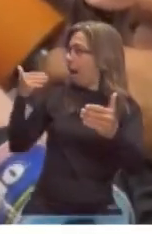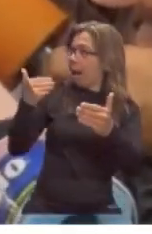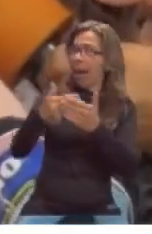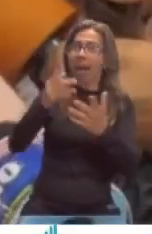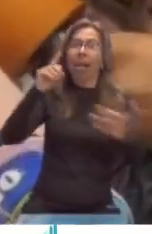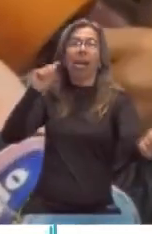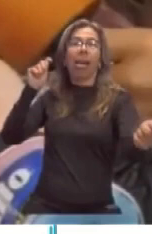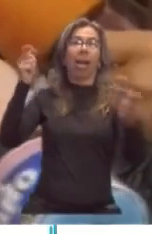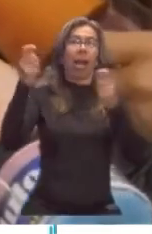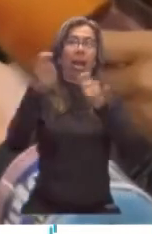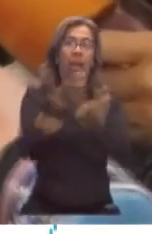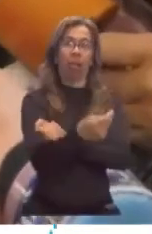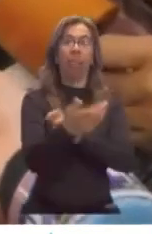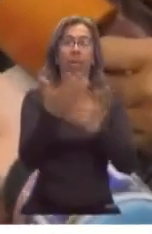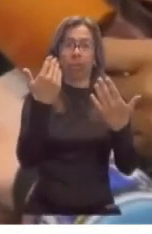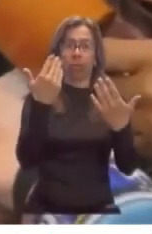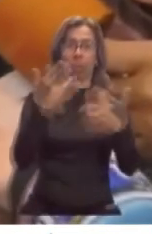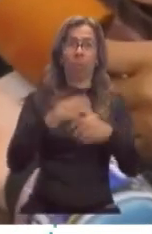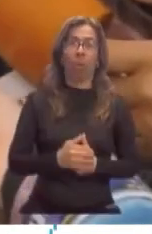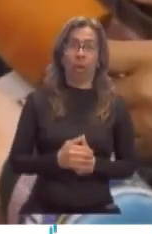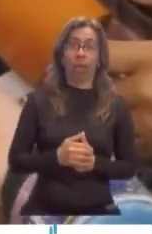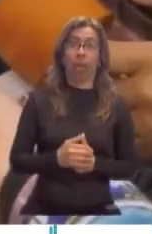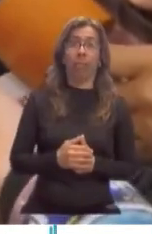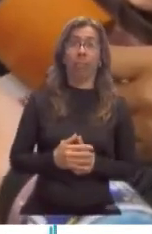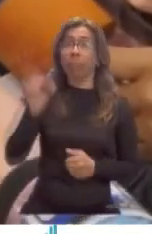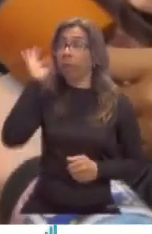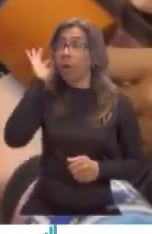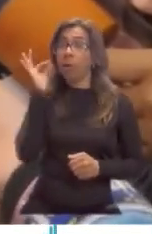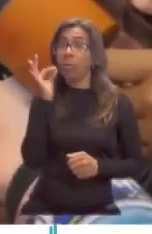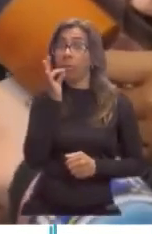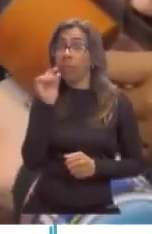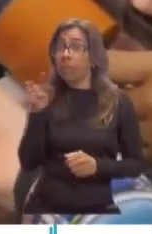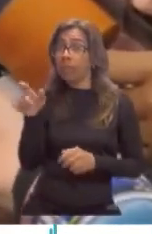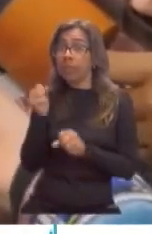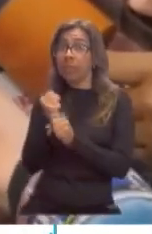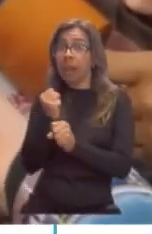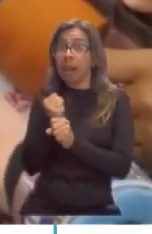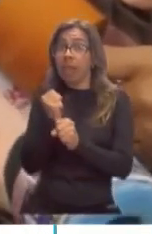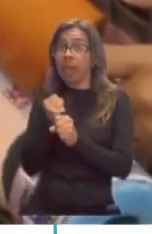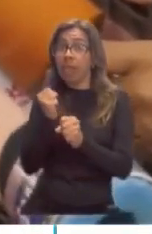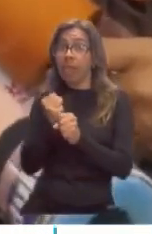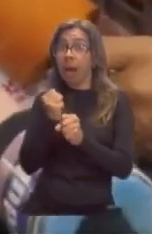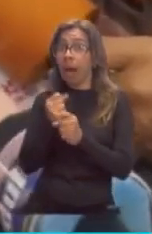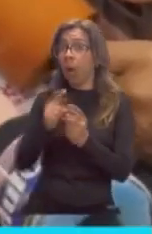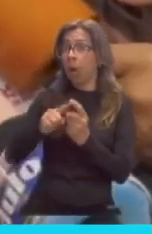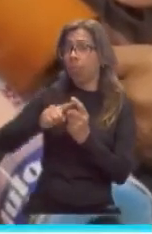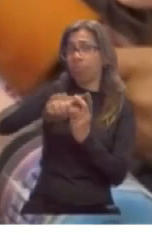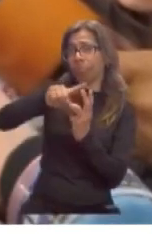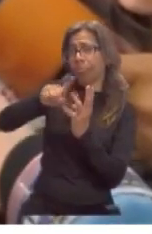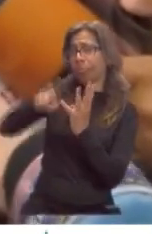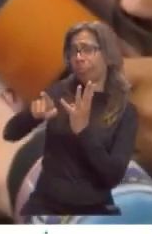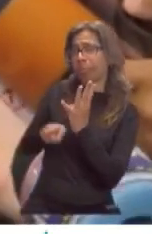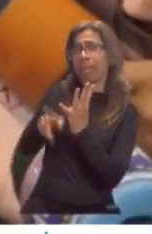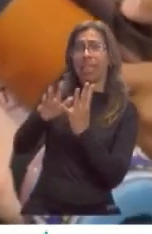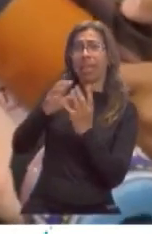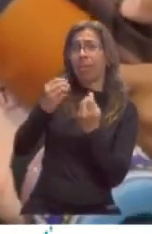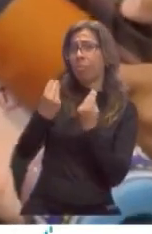son solamente de comunicación telefónica, sino ya se trabaja en un esquema de redes y en